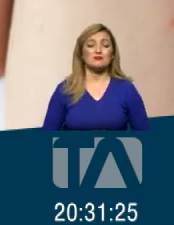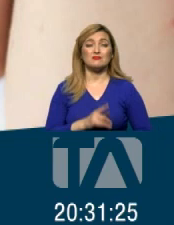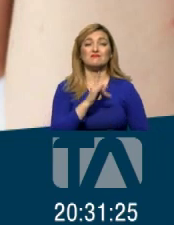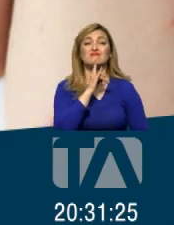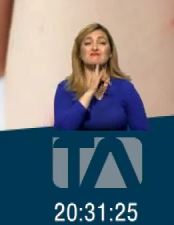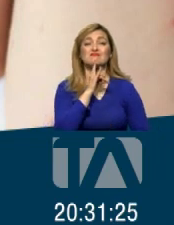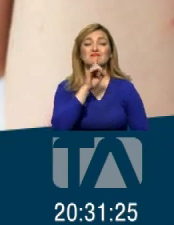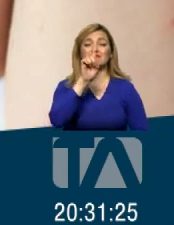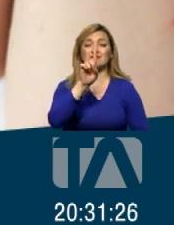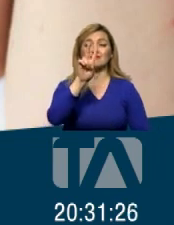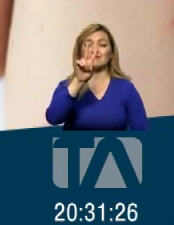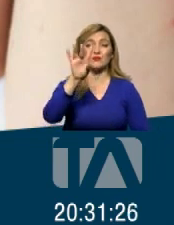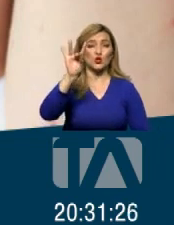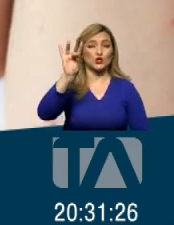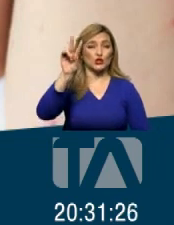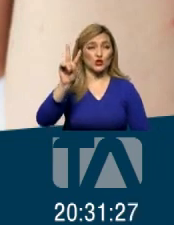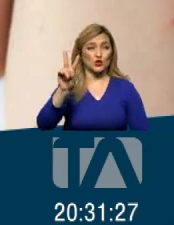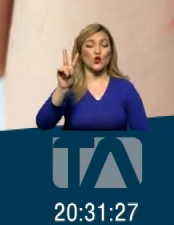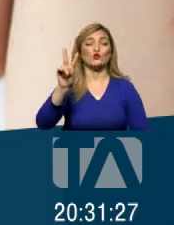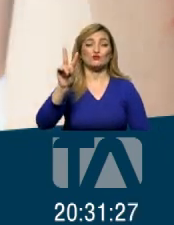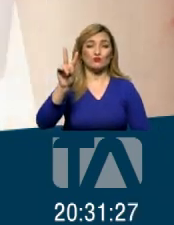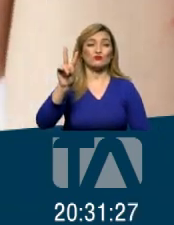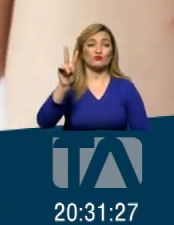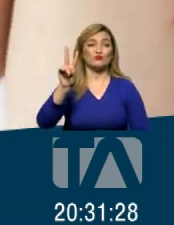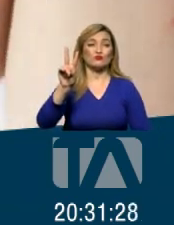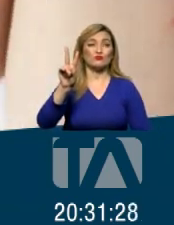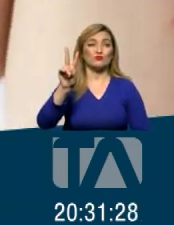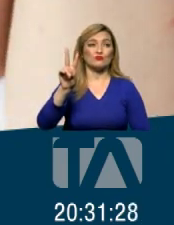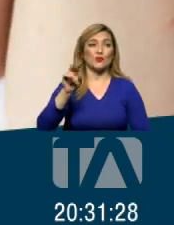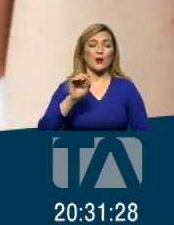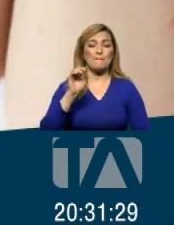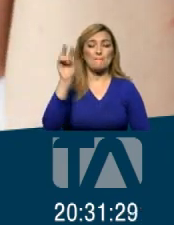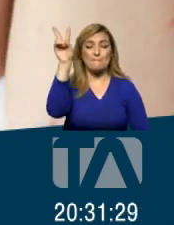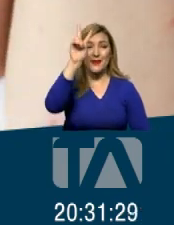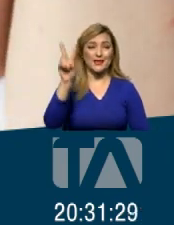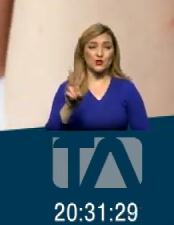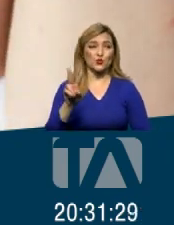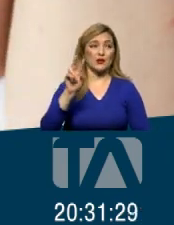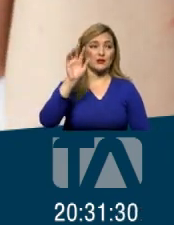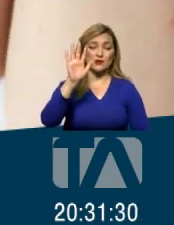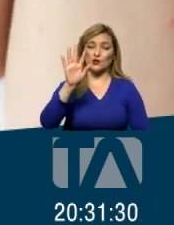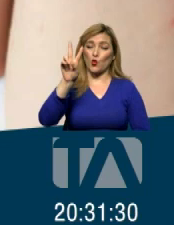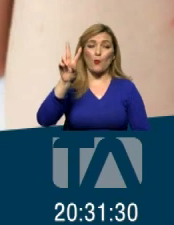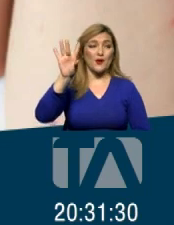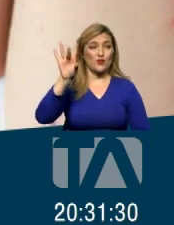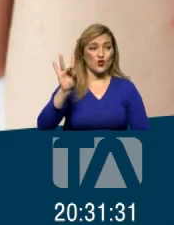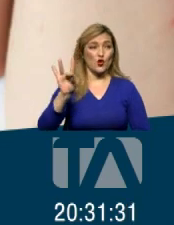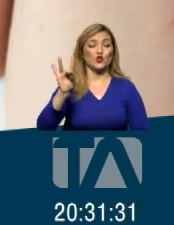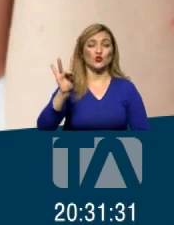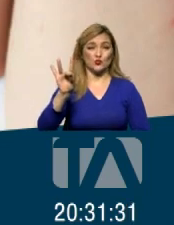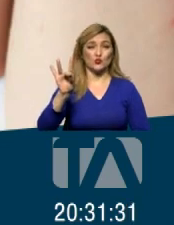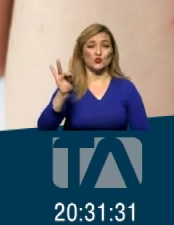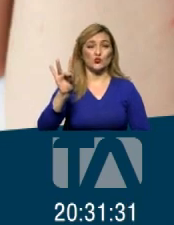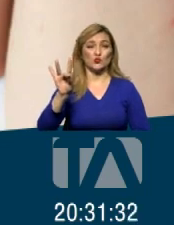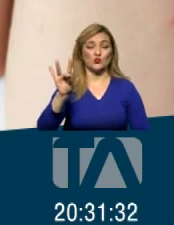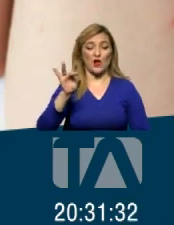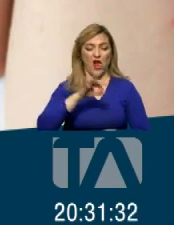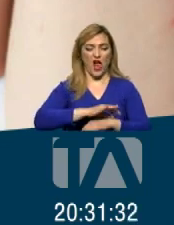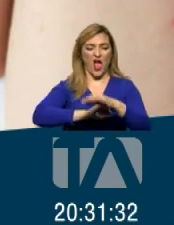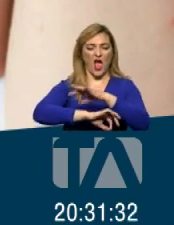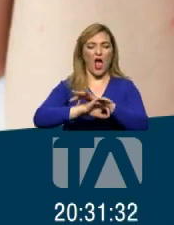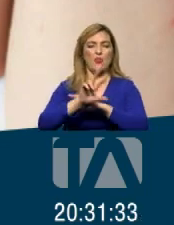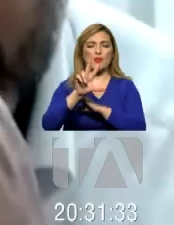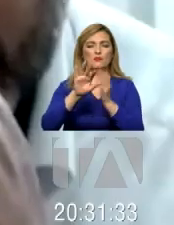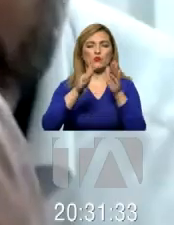Estados Unidos con 1.282 casos y Venezuela, que ha reportado 528 casos de sarampión y